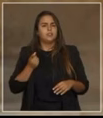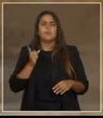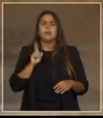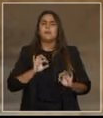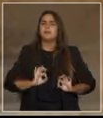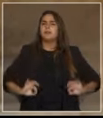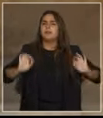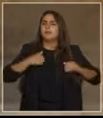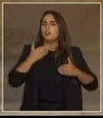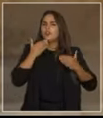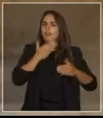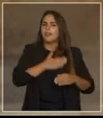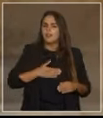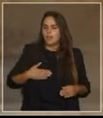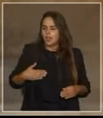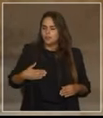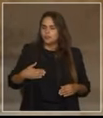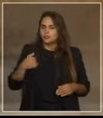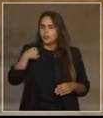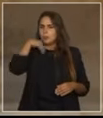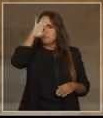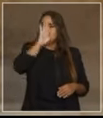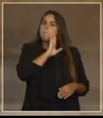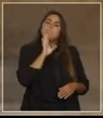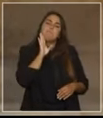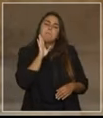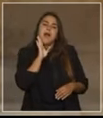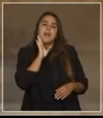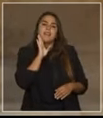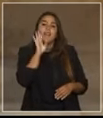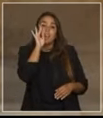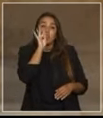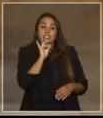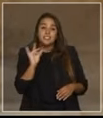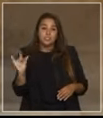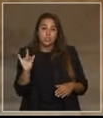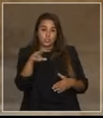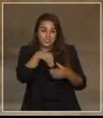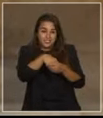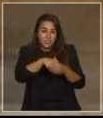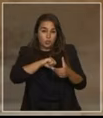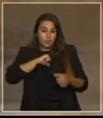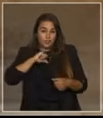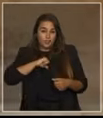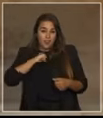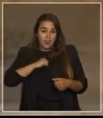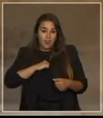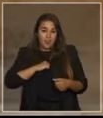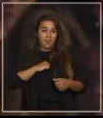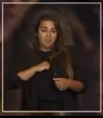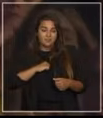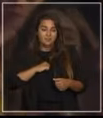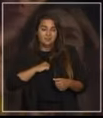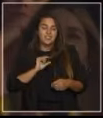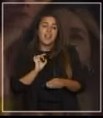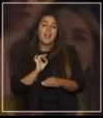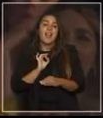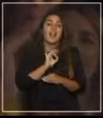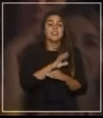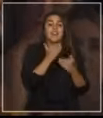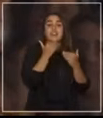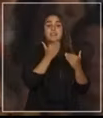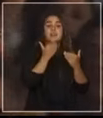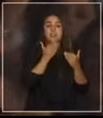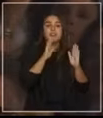especialmente a los padres de nuestros niños. Sus cartas de agradecimiento son